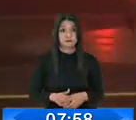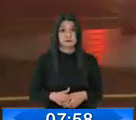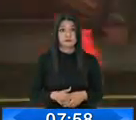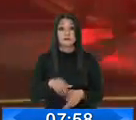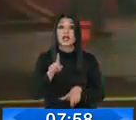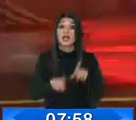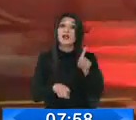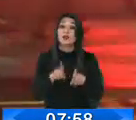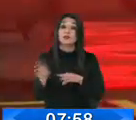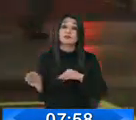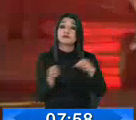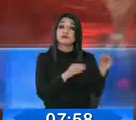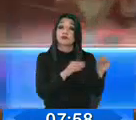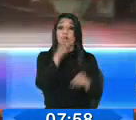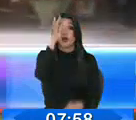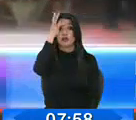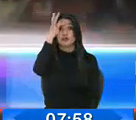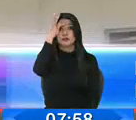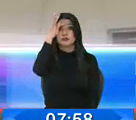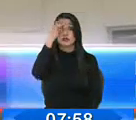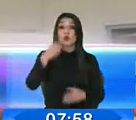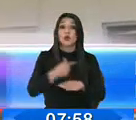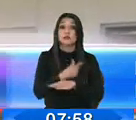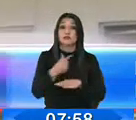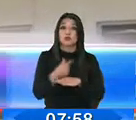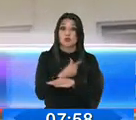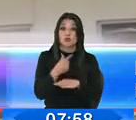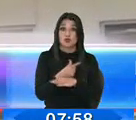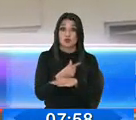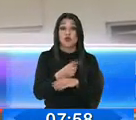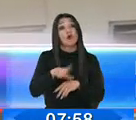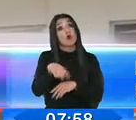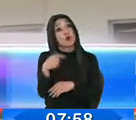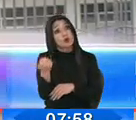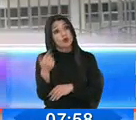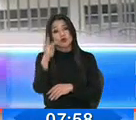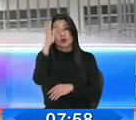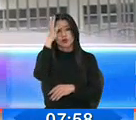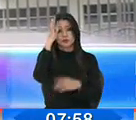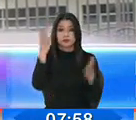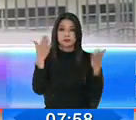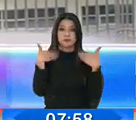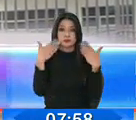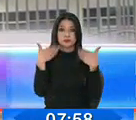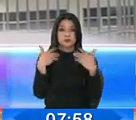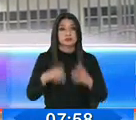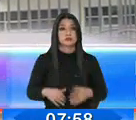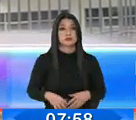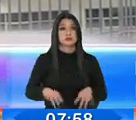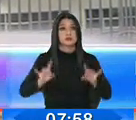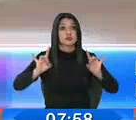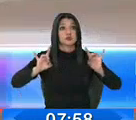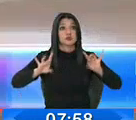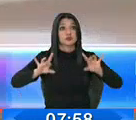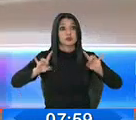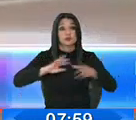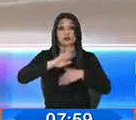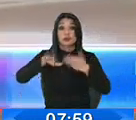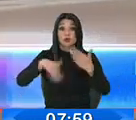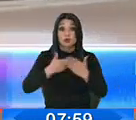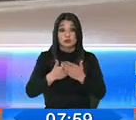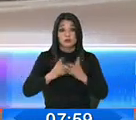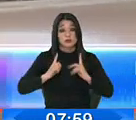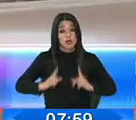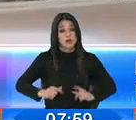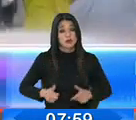fueron trasladados hasta el hospital del Guasmo Sur y otro al hospital de Guayaquil. Afortunadamente, todos se